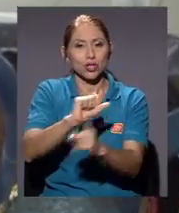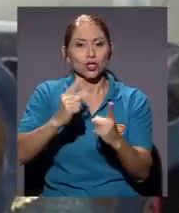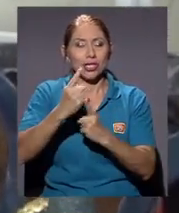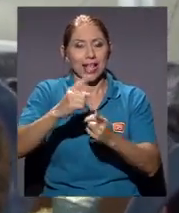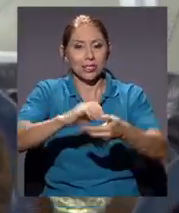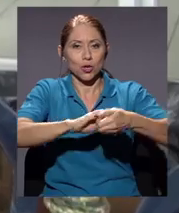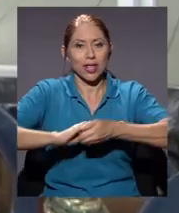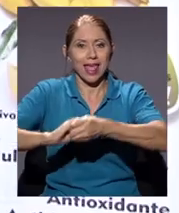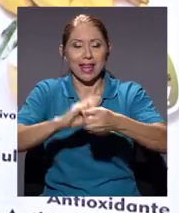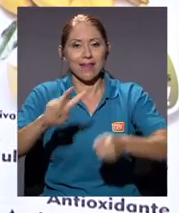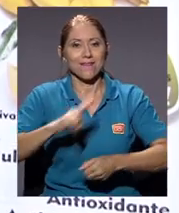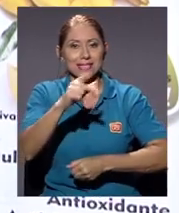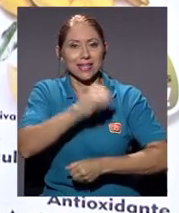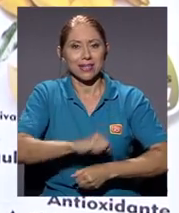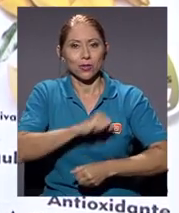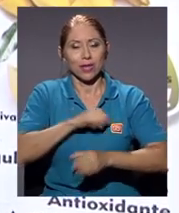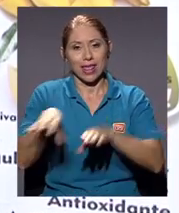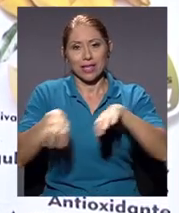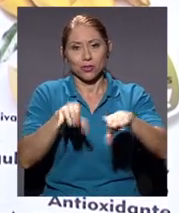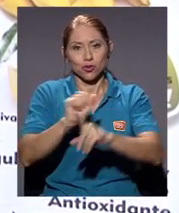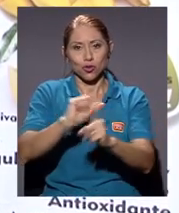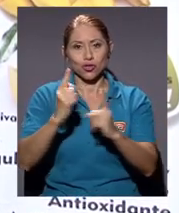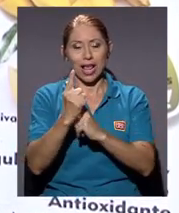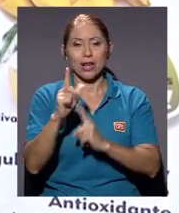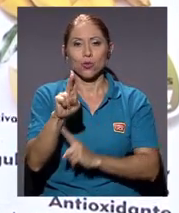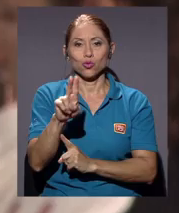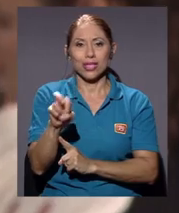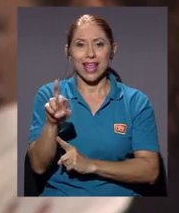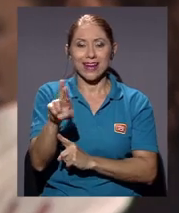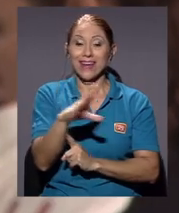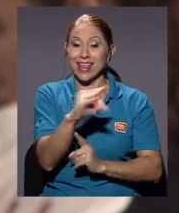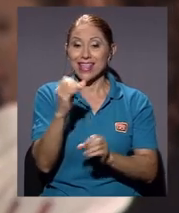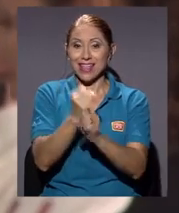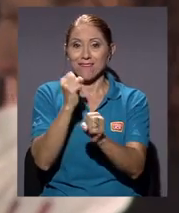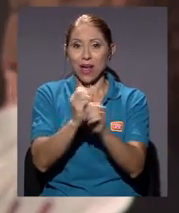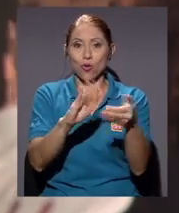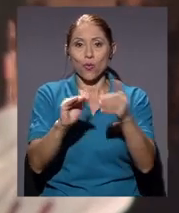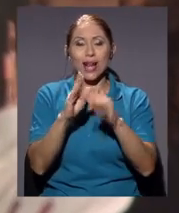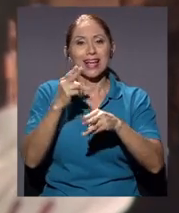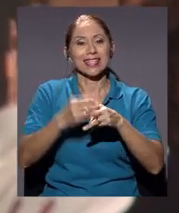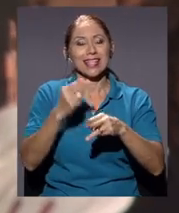la Vicerrectoría de Acción Social de la UCR y el Trabajo Comunal